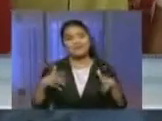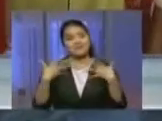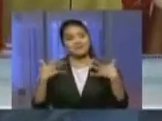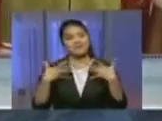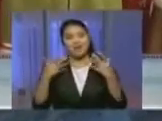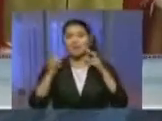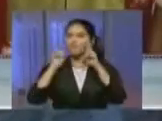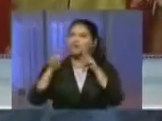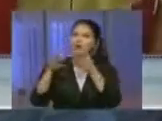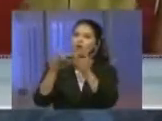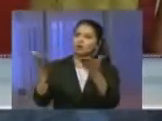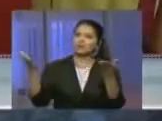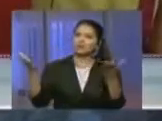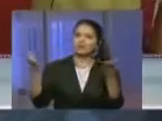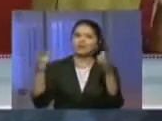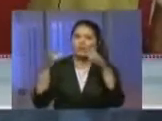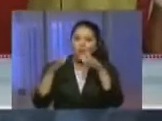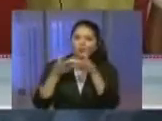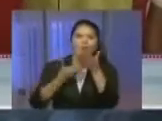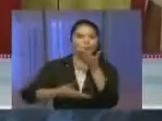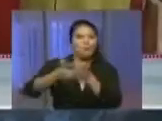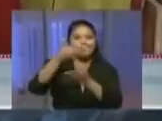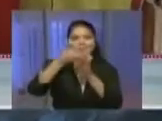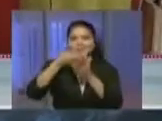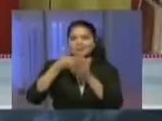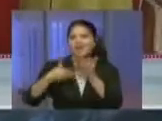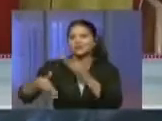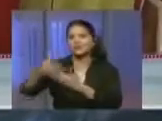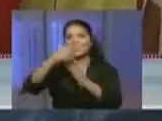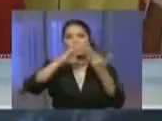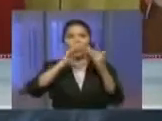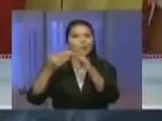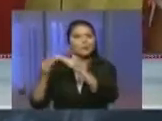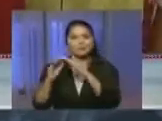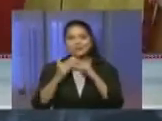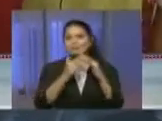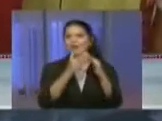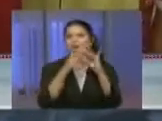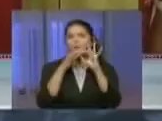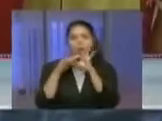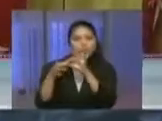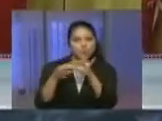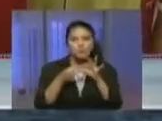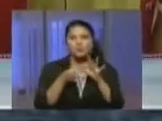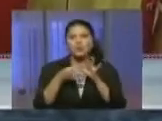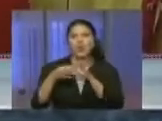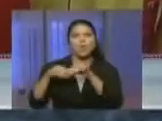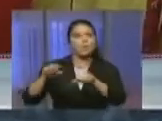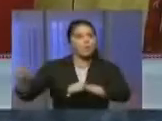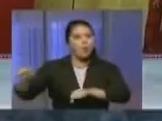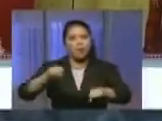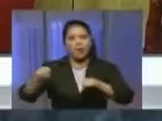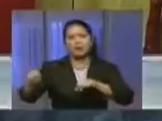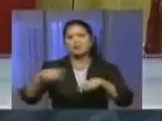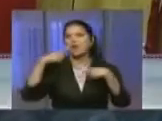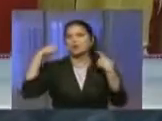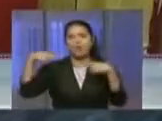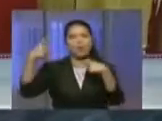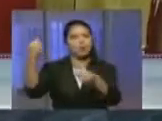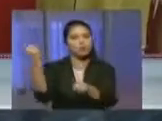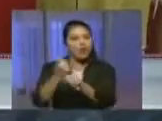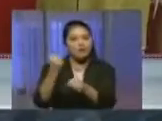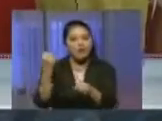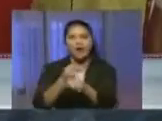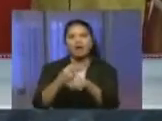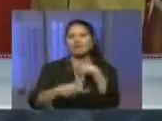verlos ustedes allí en comunidad en unión movilizado todos los días trabajando